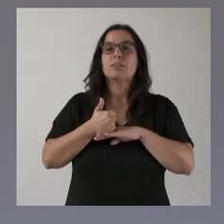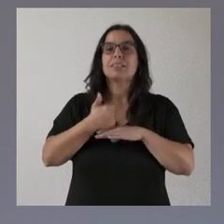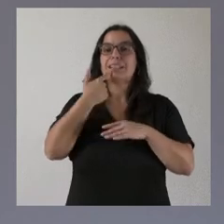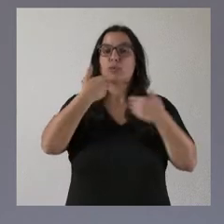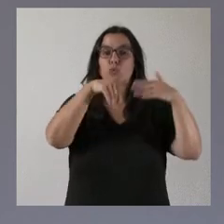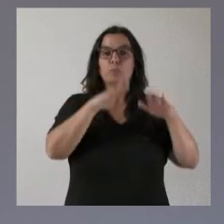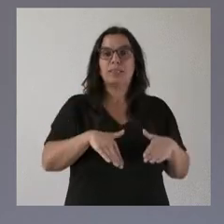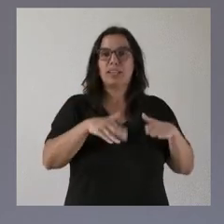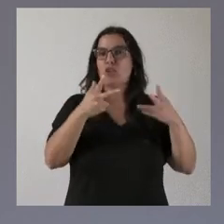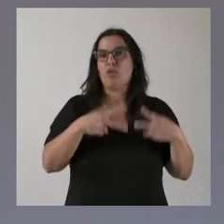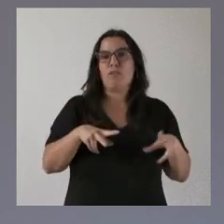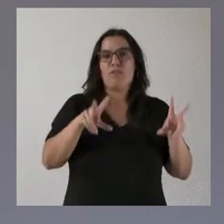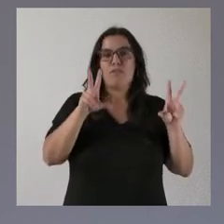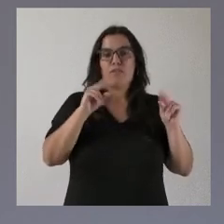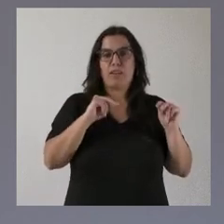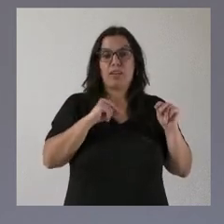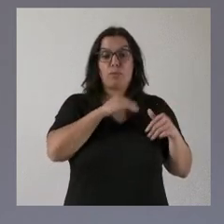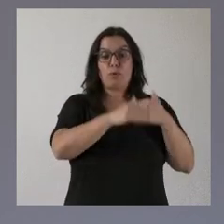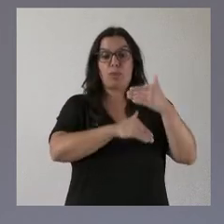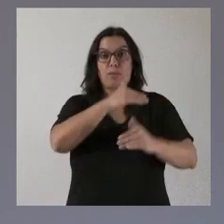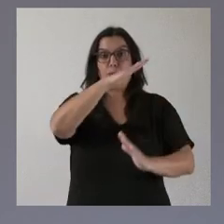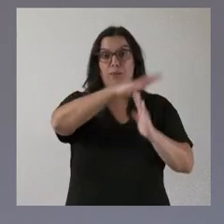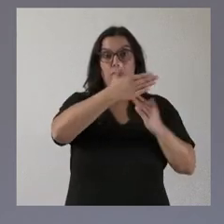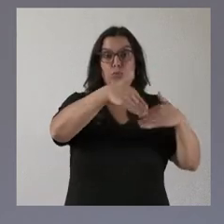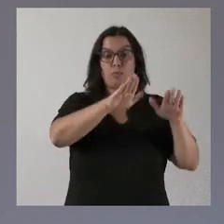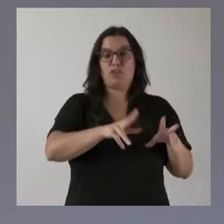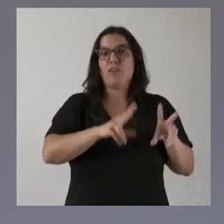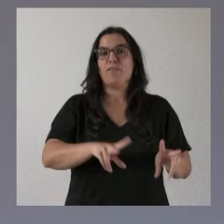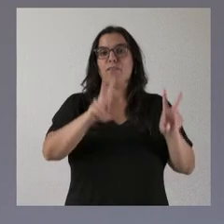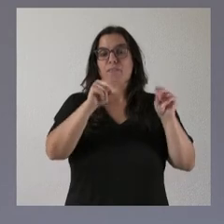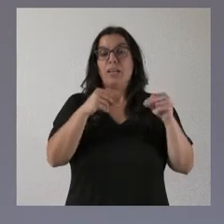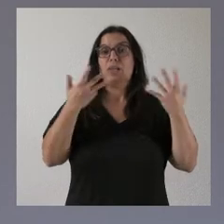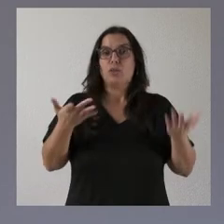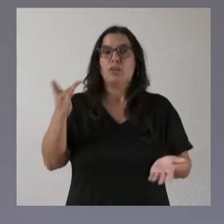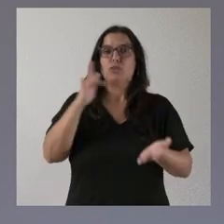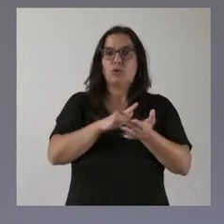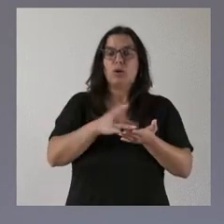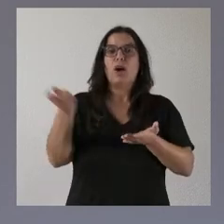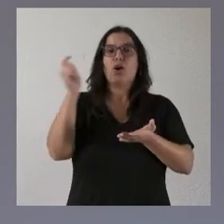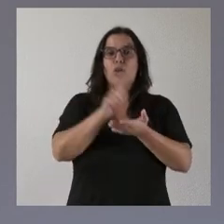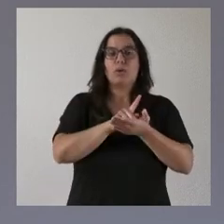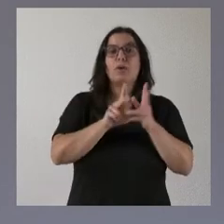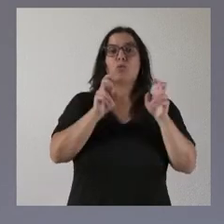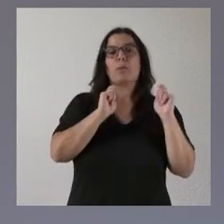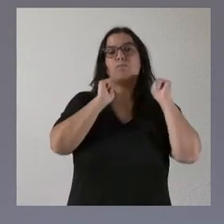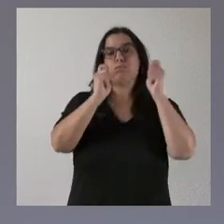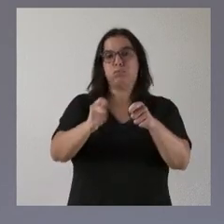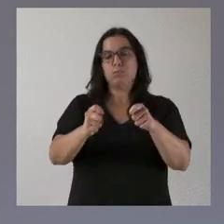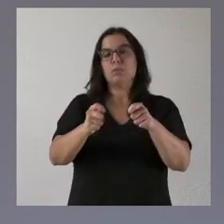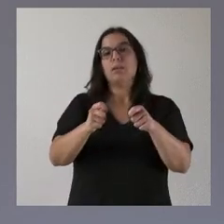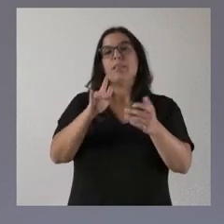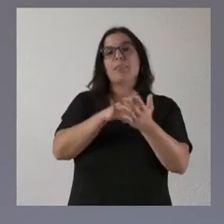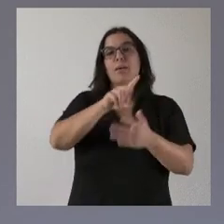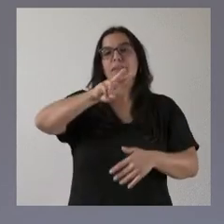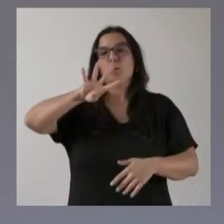que operaba sobre el procedimiento de adjudicación y se produce una nueva adjudicación el 24 de mayo del